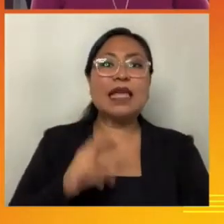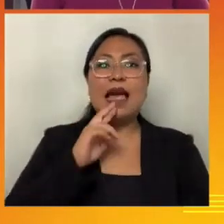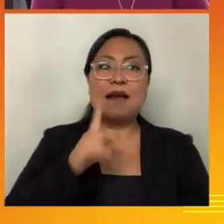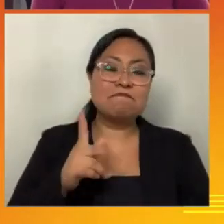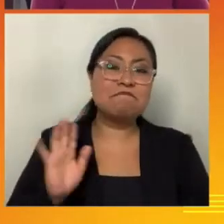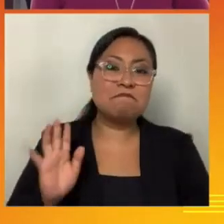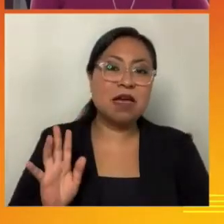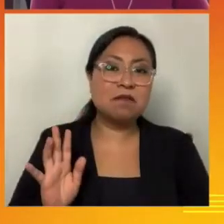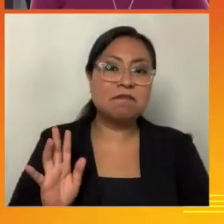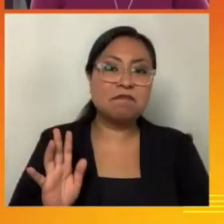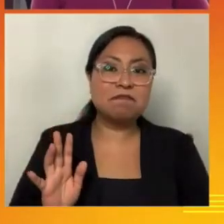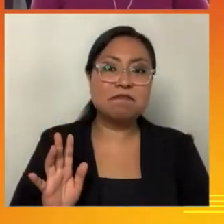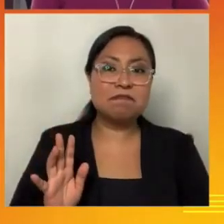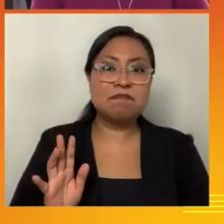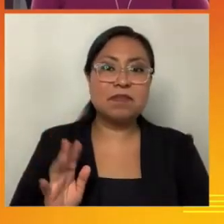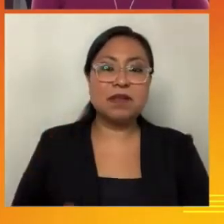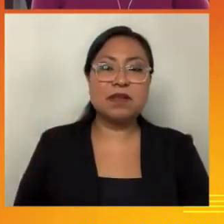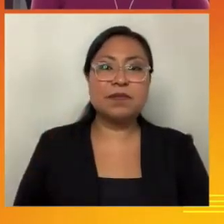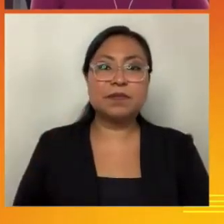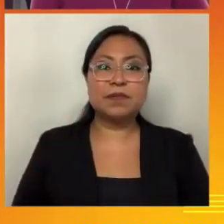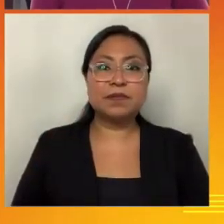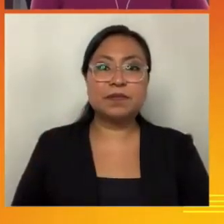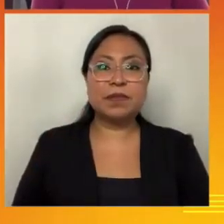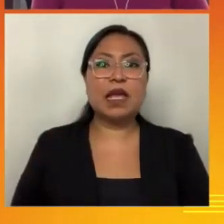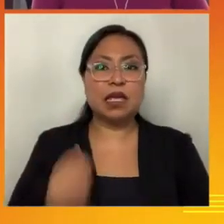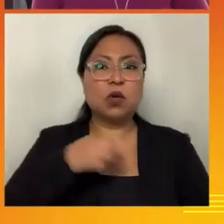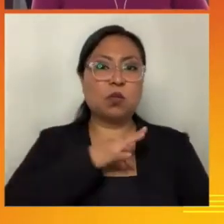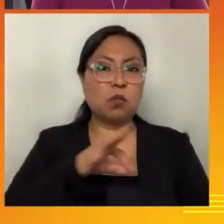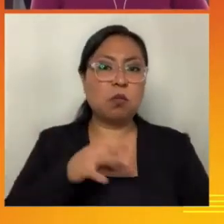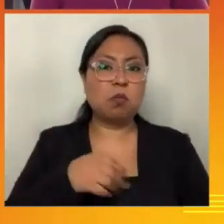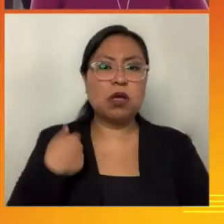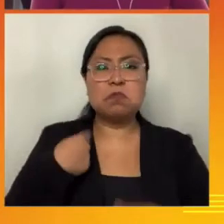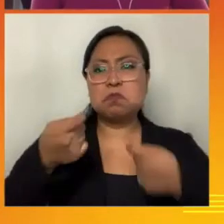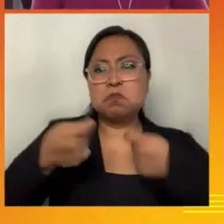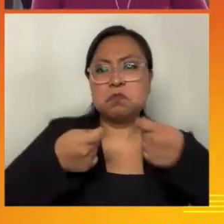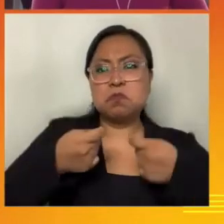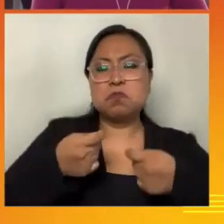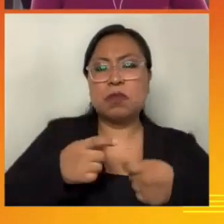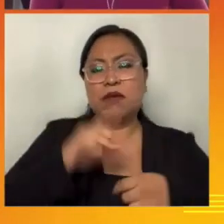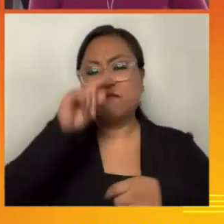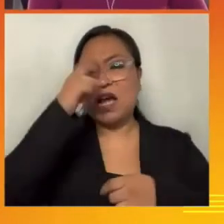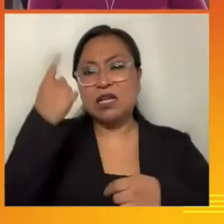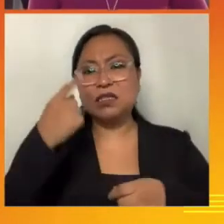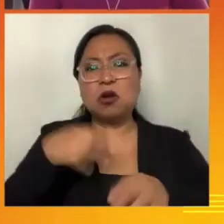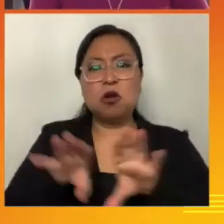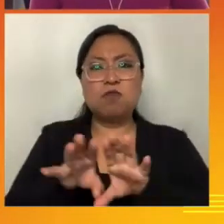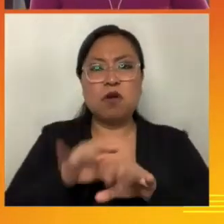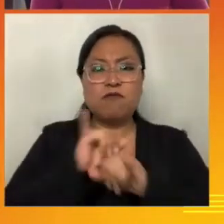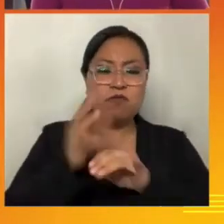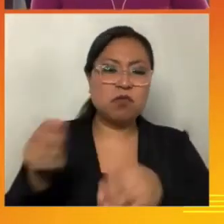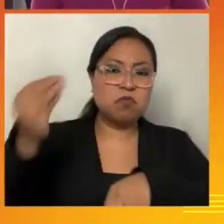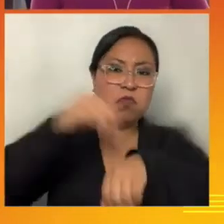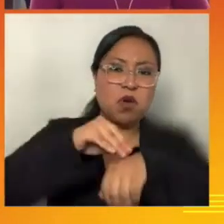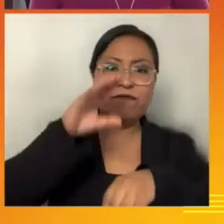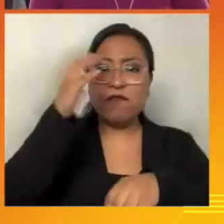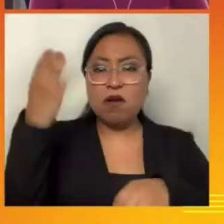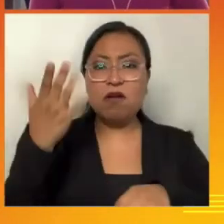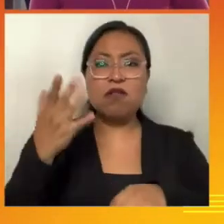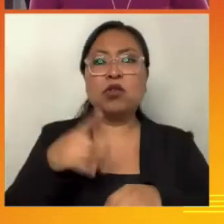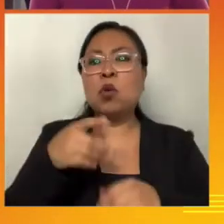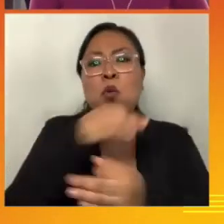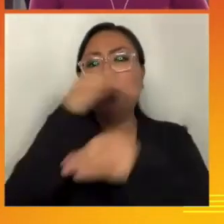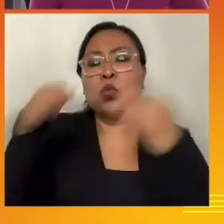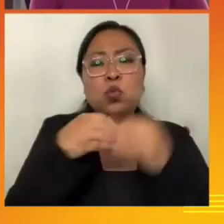familiarizados con estas herramientas y podemos manejarlo sin problema, ¿no? Cualquier persona de la organización podría manejarlo.